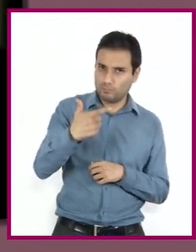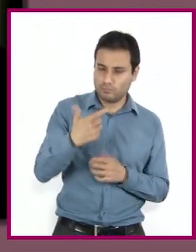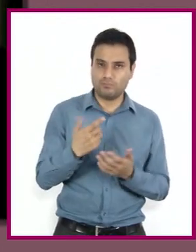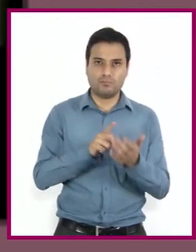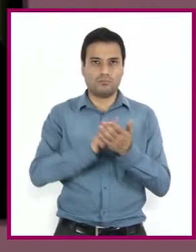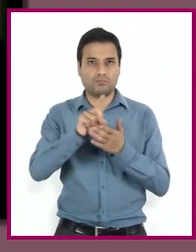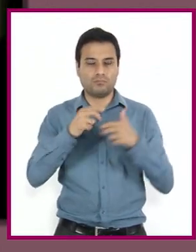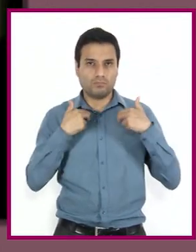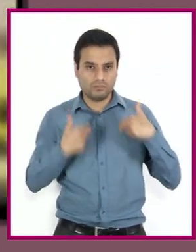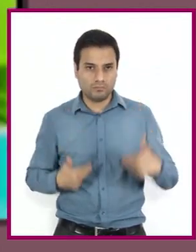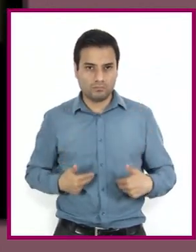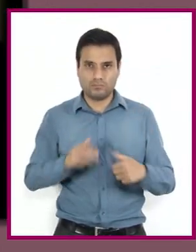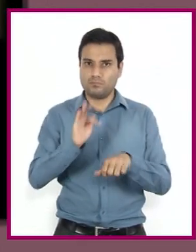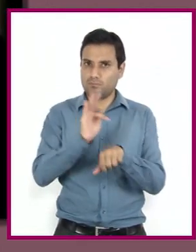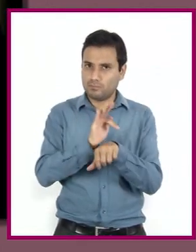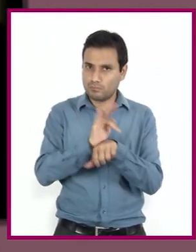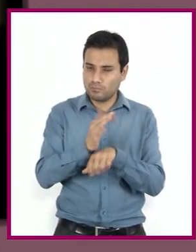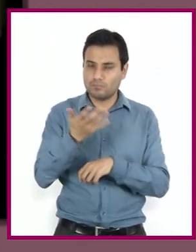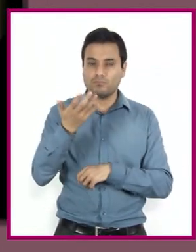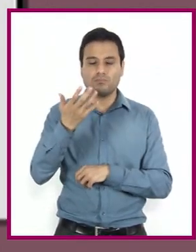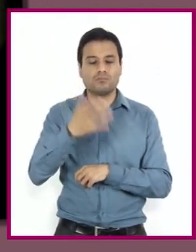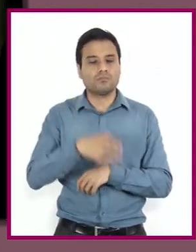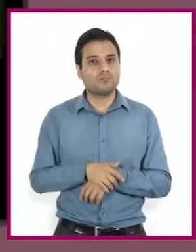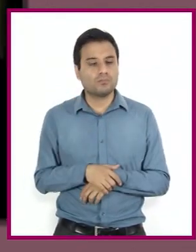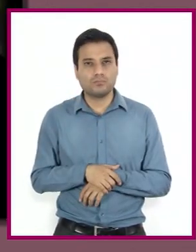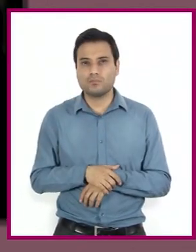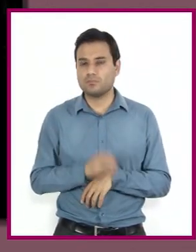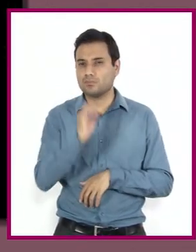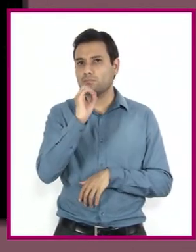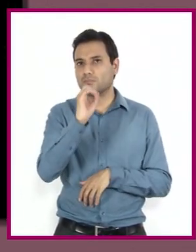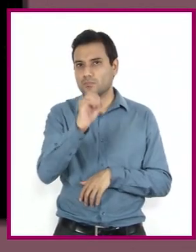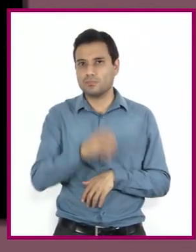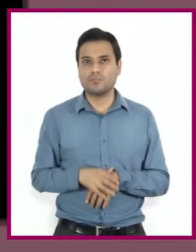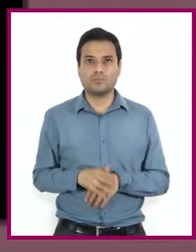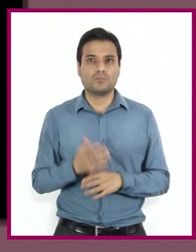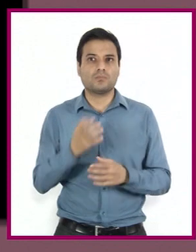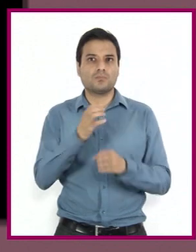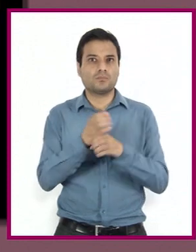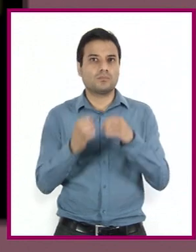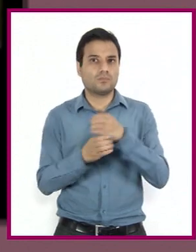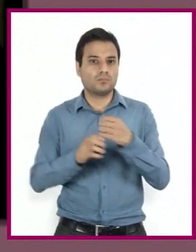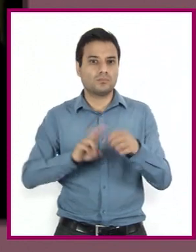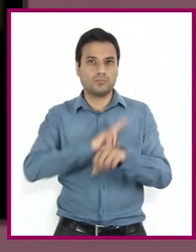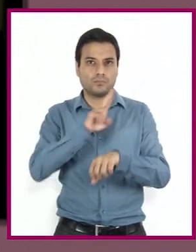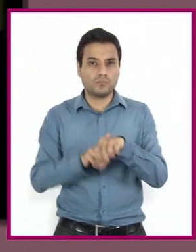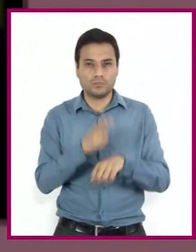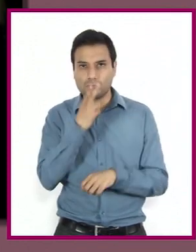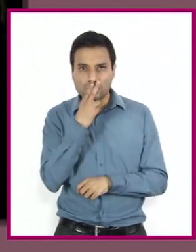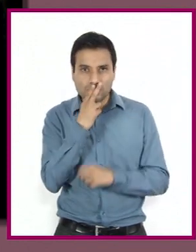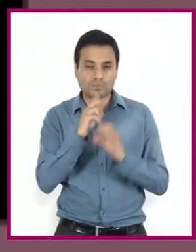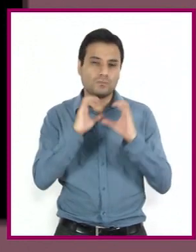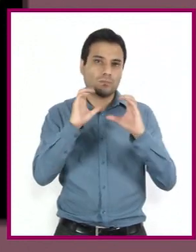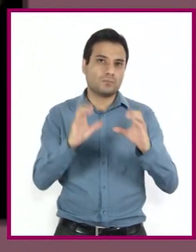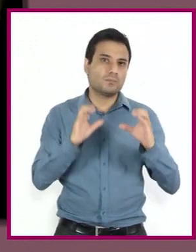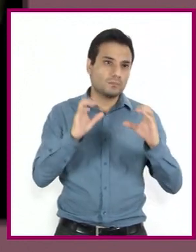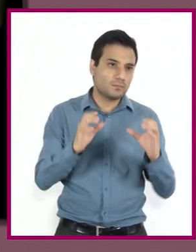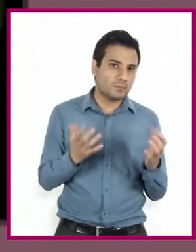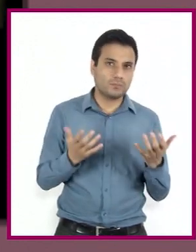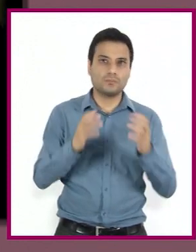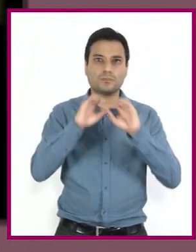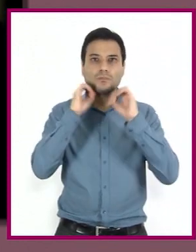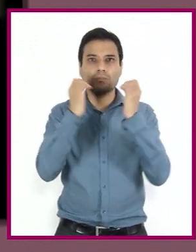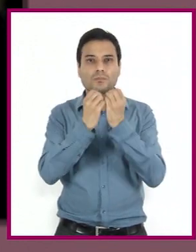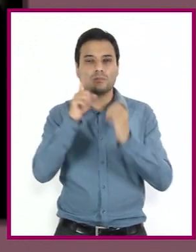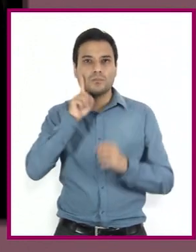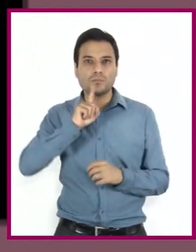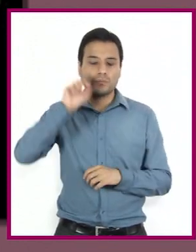derechos humanos o por los recursos naturales o organizaciones